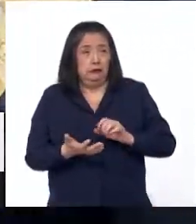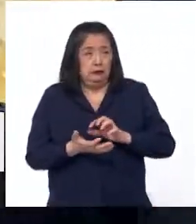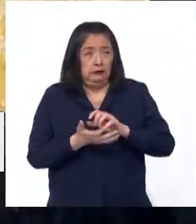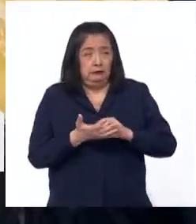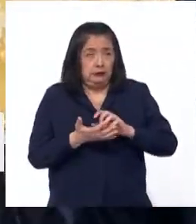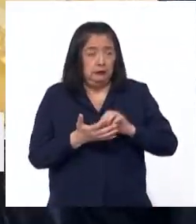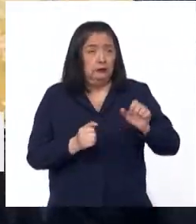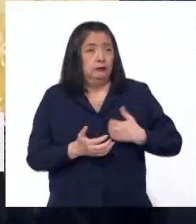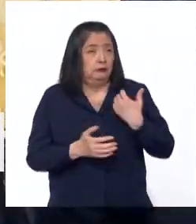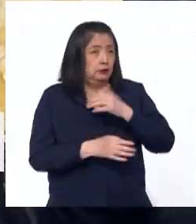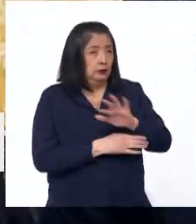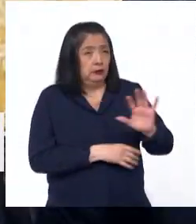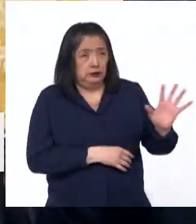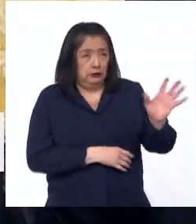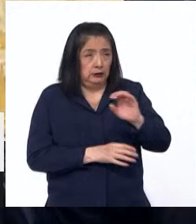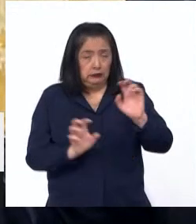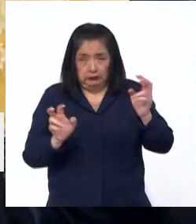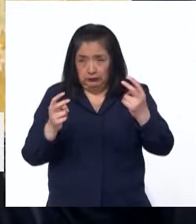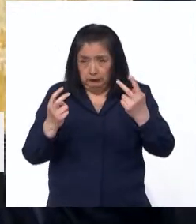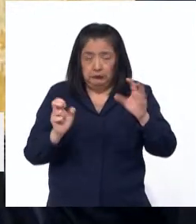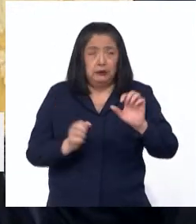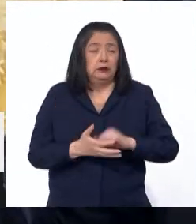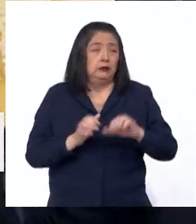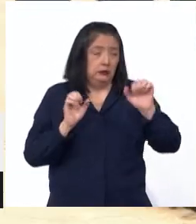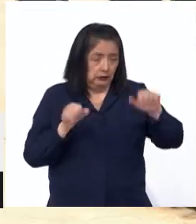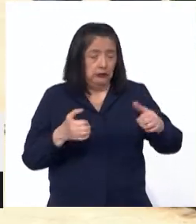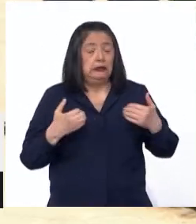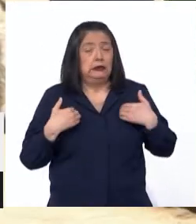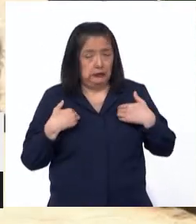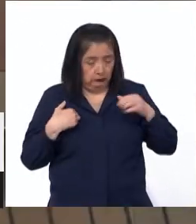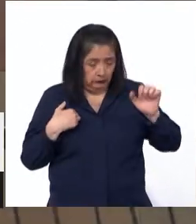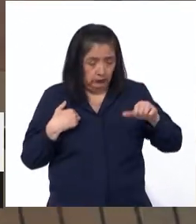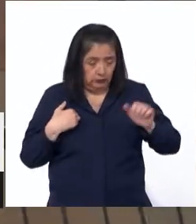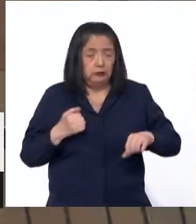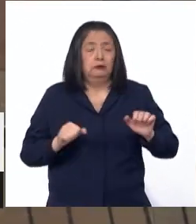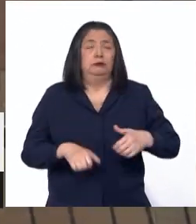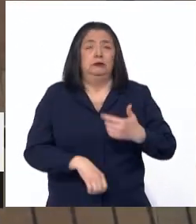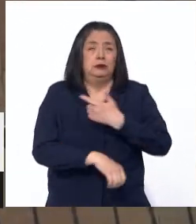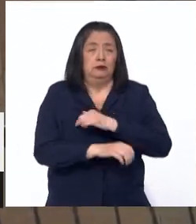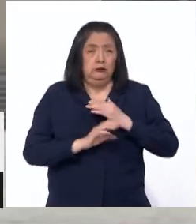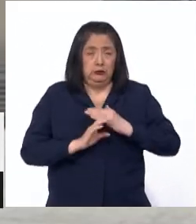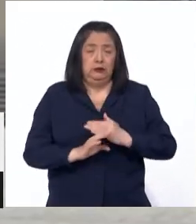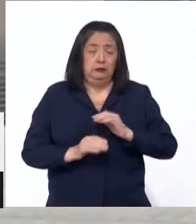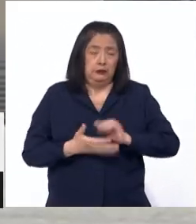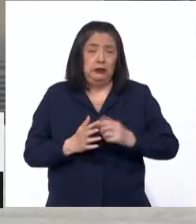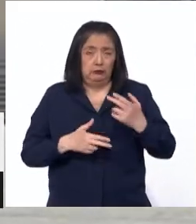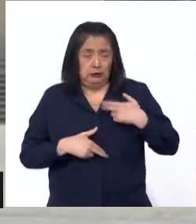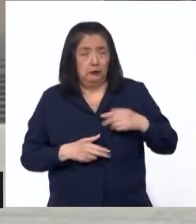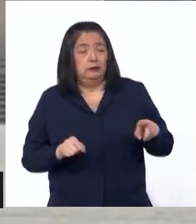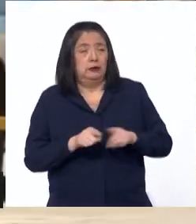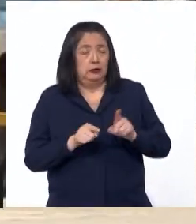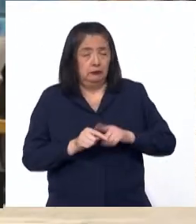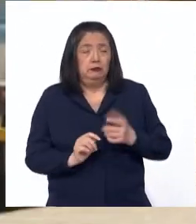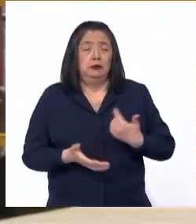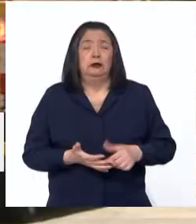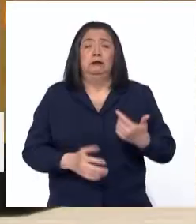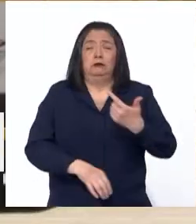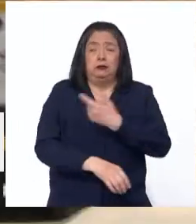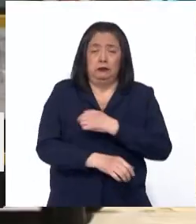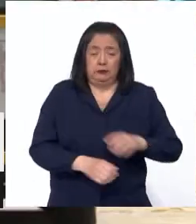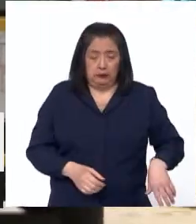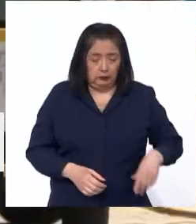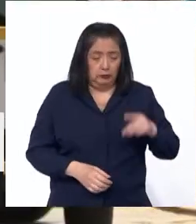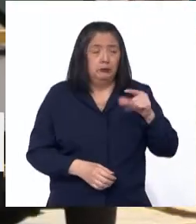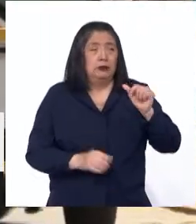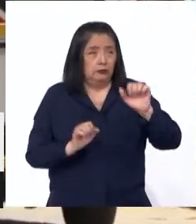tardes a todos los presentes. Sí contamos tanto vacunas antirrábicas humanas como vacunas antirrábicas para los